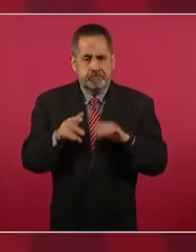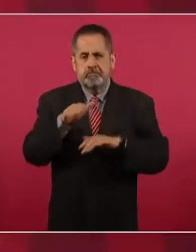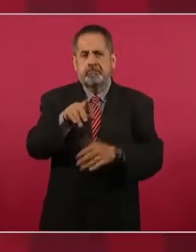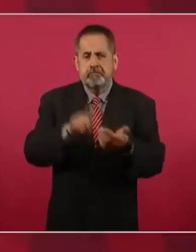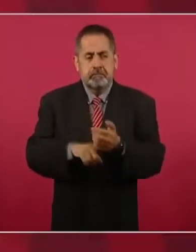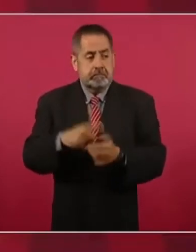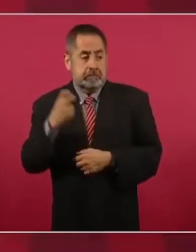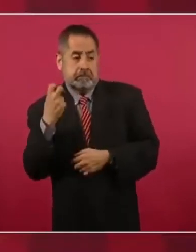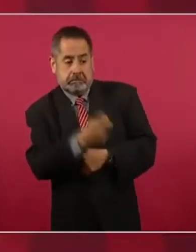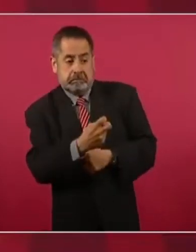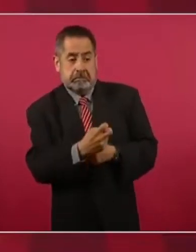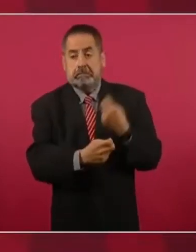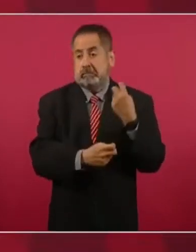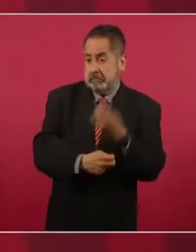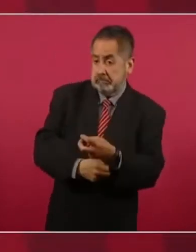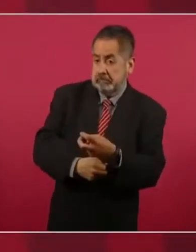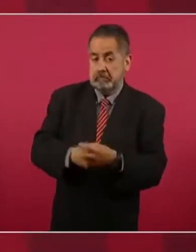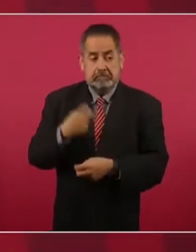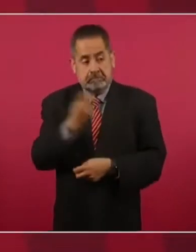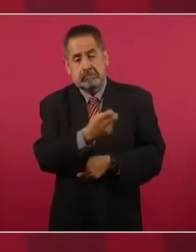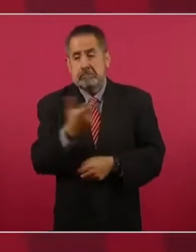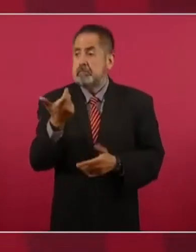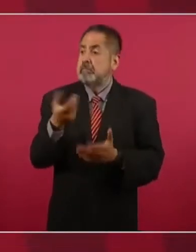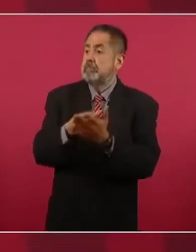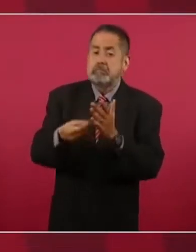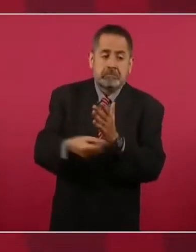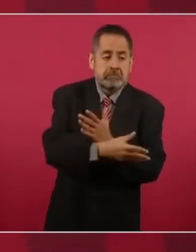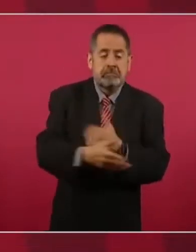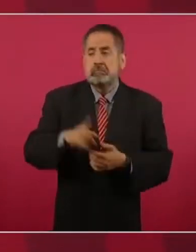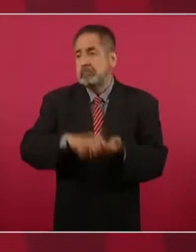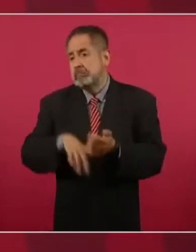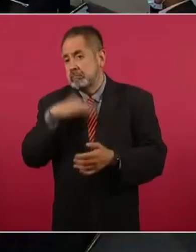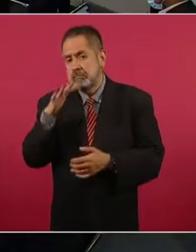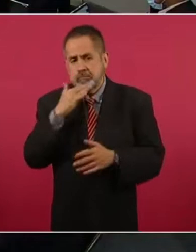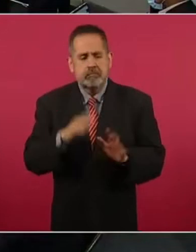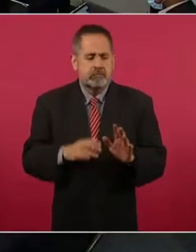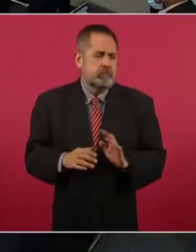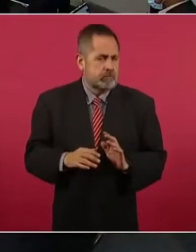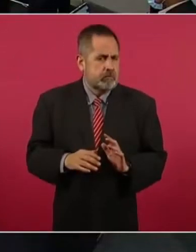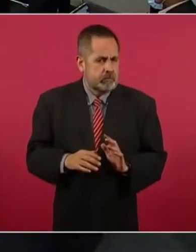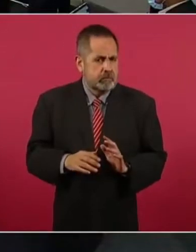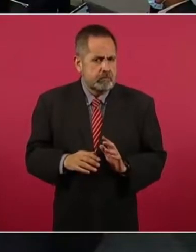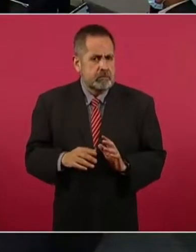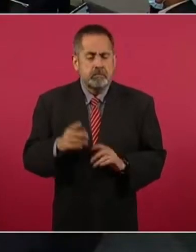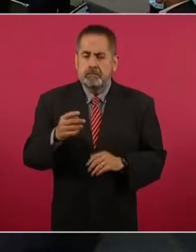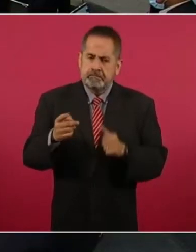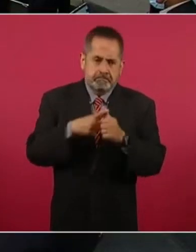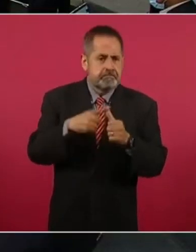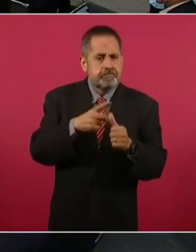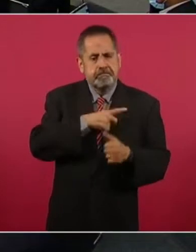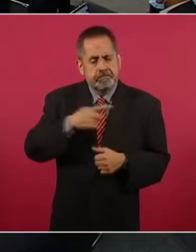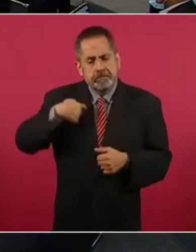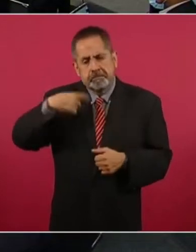de acusaciones de desvíos de fondos, de corrupción, pues eso tiene que ser